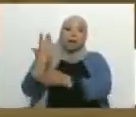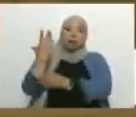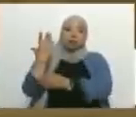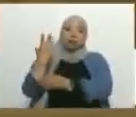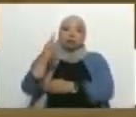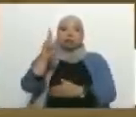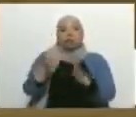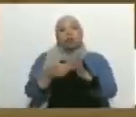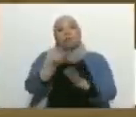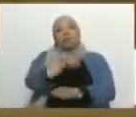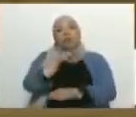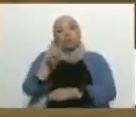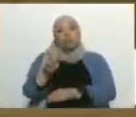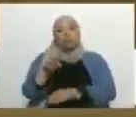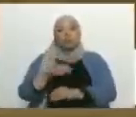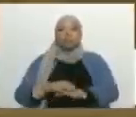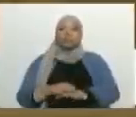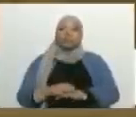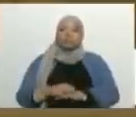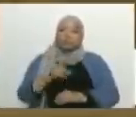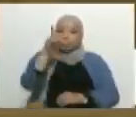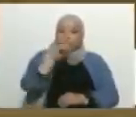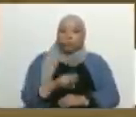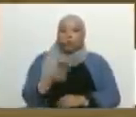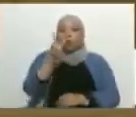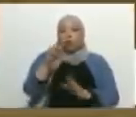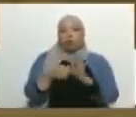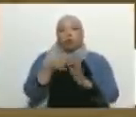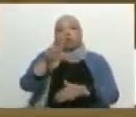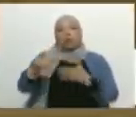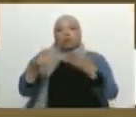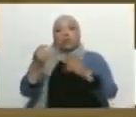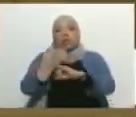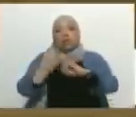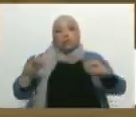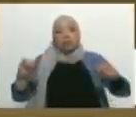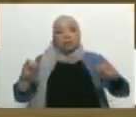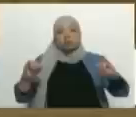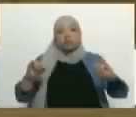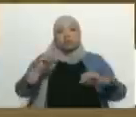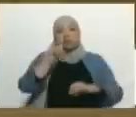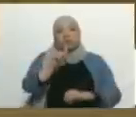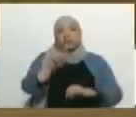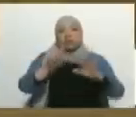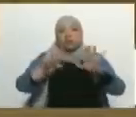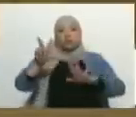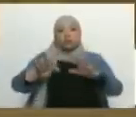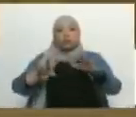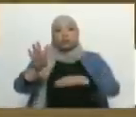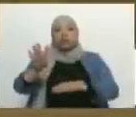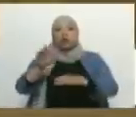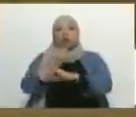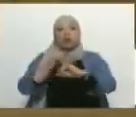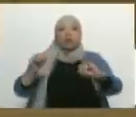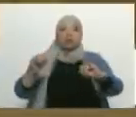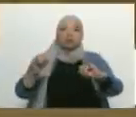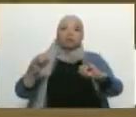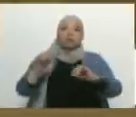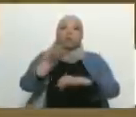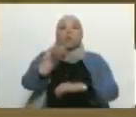de 2022, año 213 de independencia, 164 de la Federación